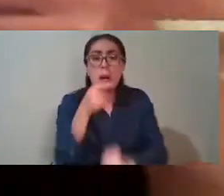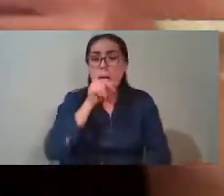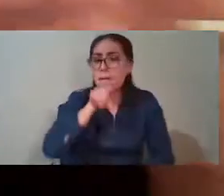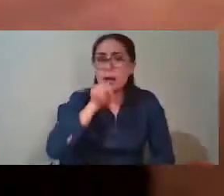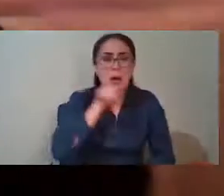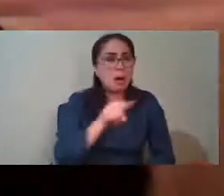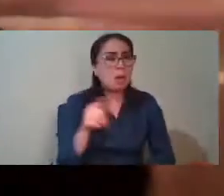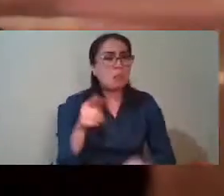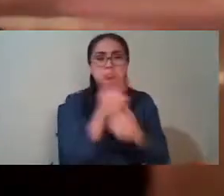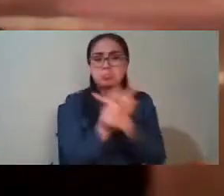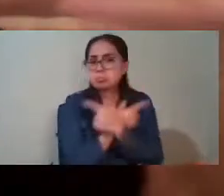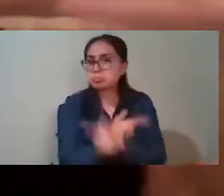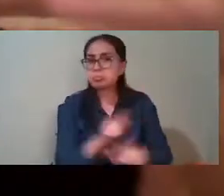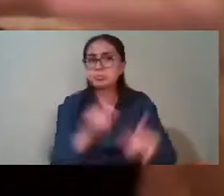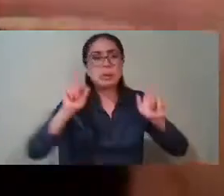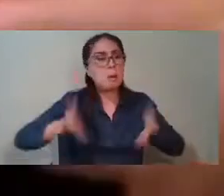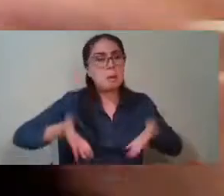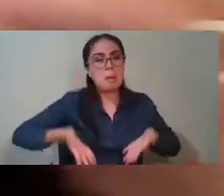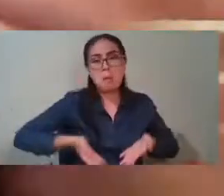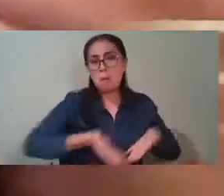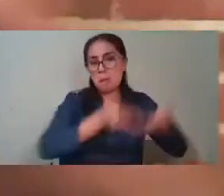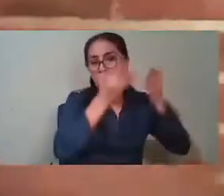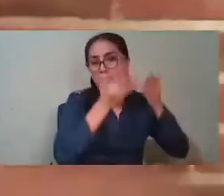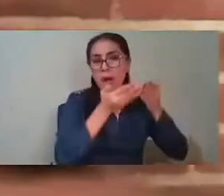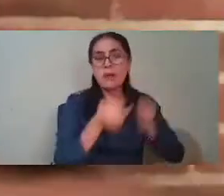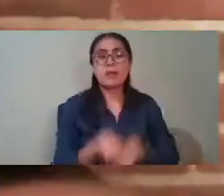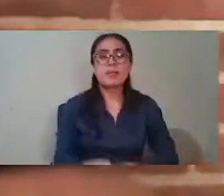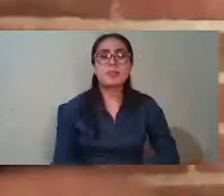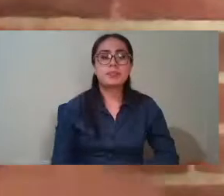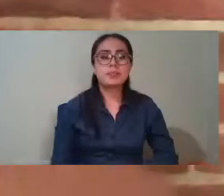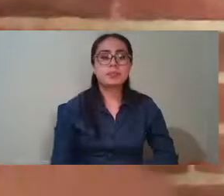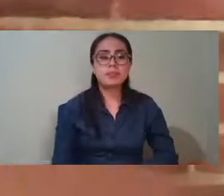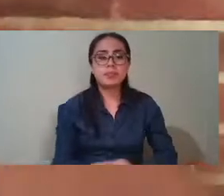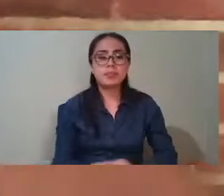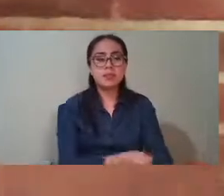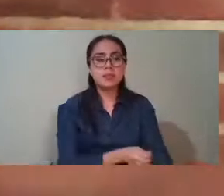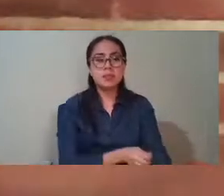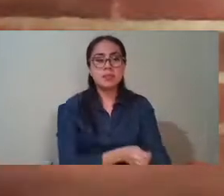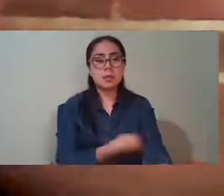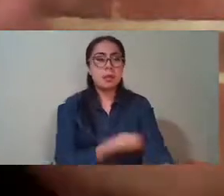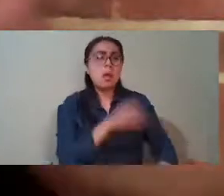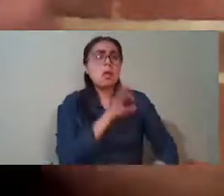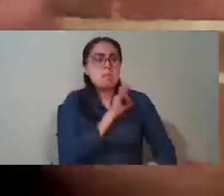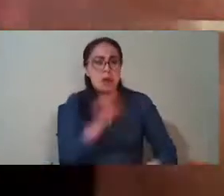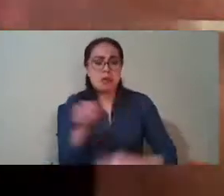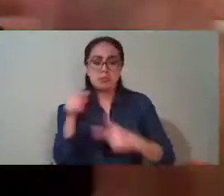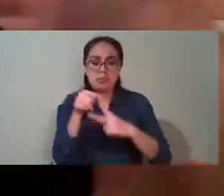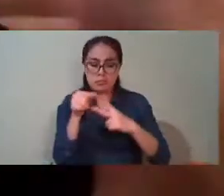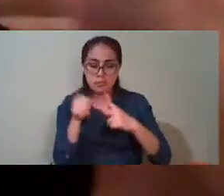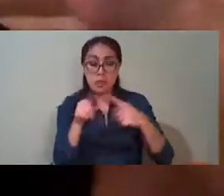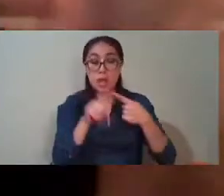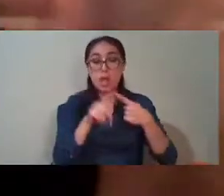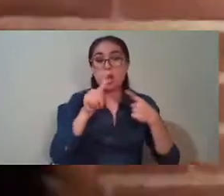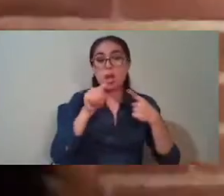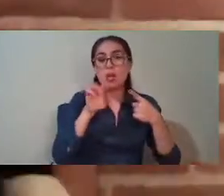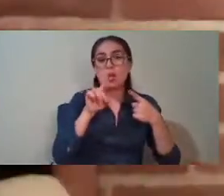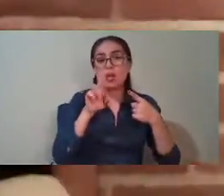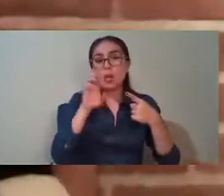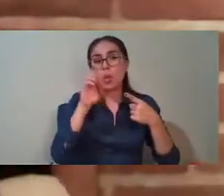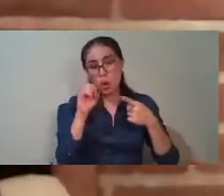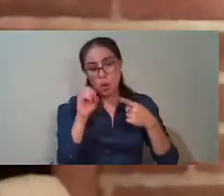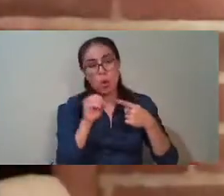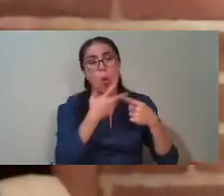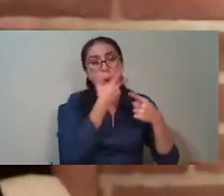y acepte la hipótesis de ser o tordo macho o tordo hembra y siga su